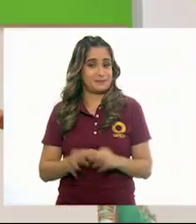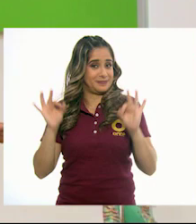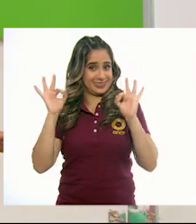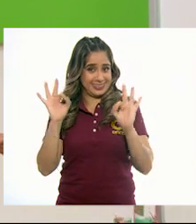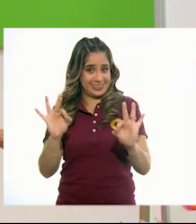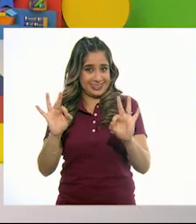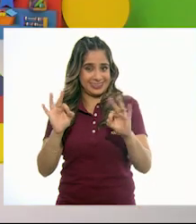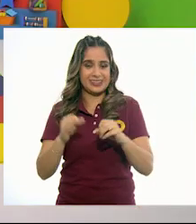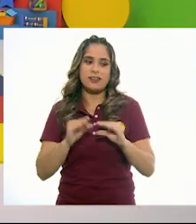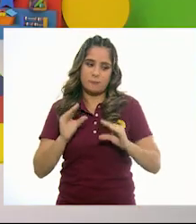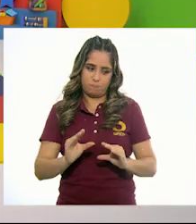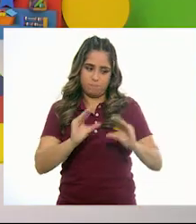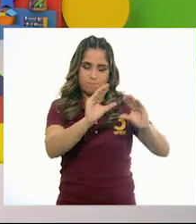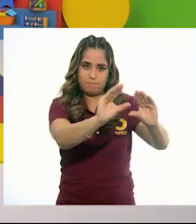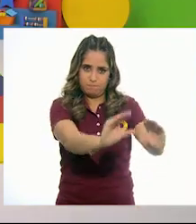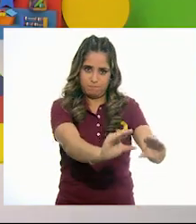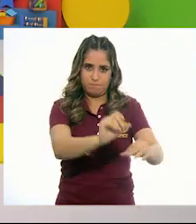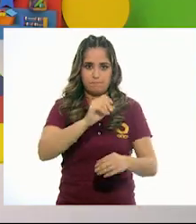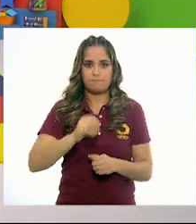¡Listo! Vamos a acomodarlo en su lugar.